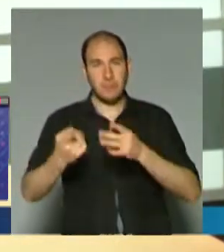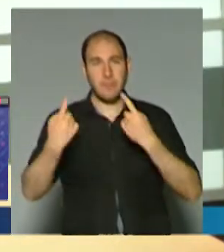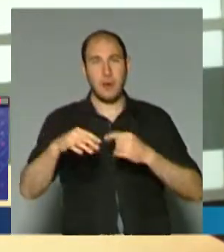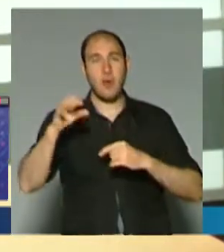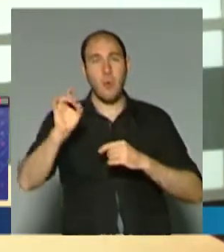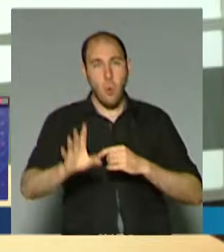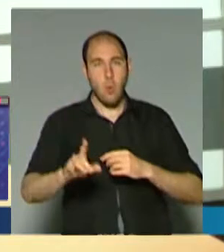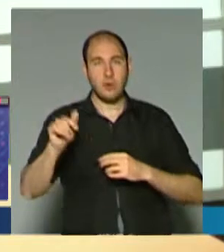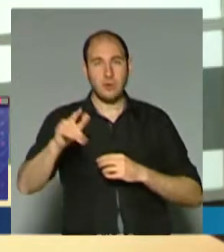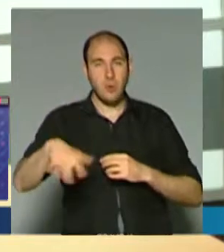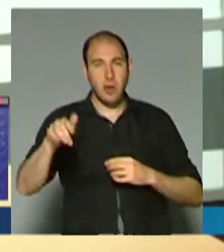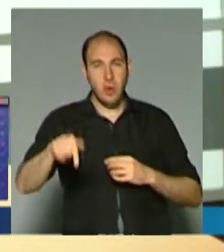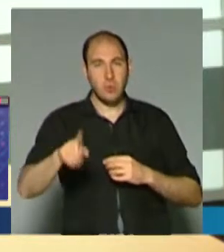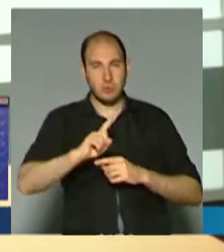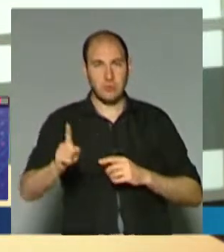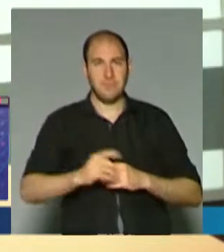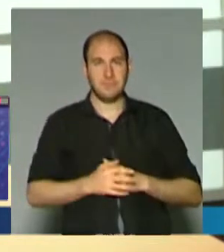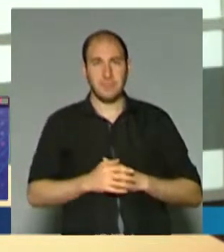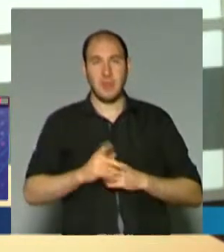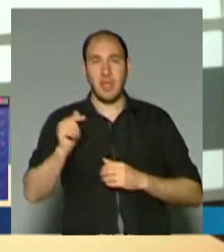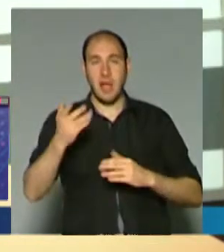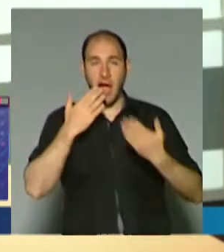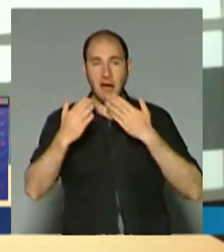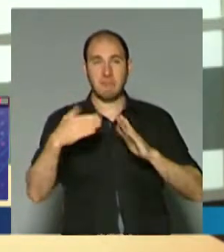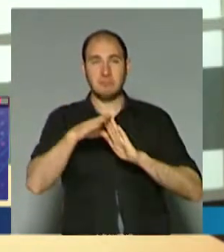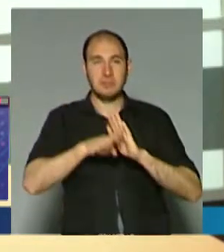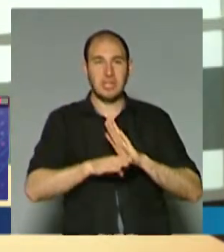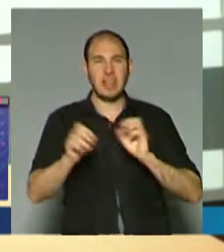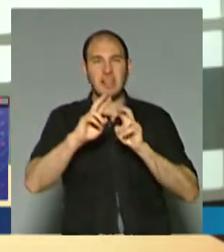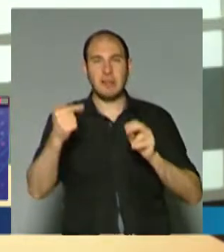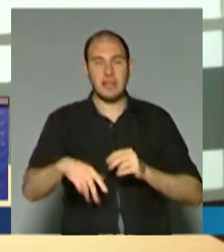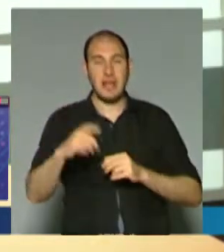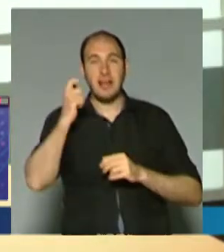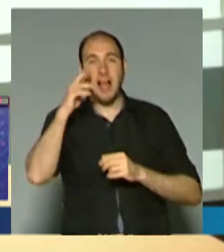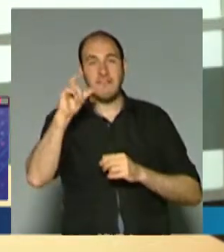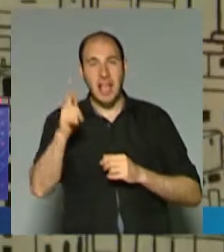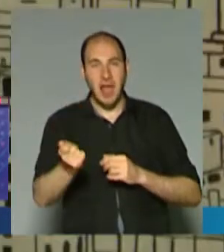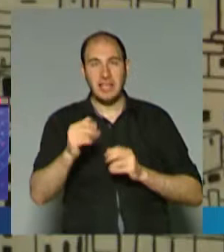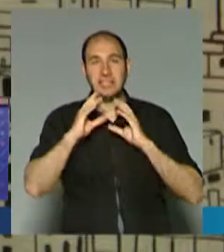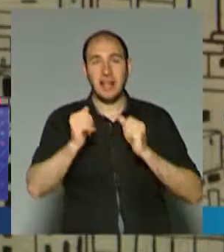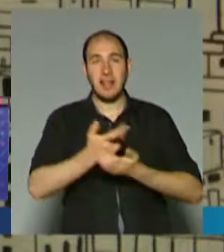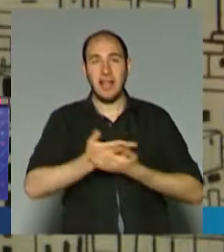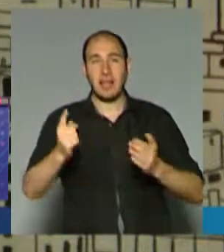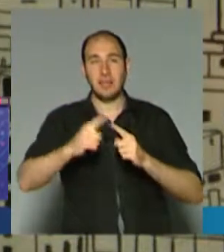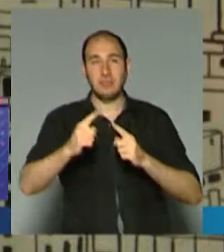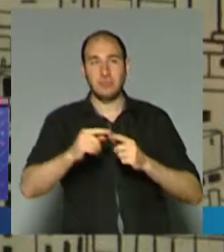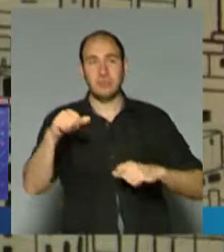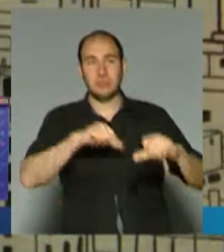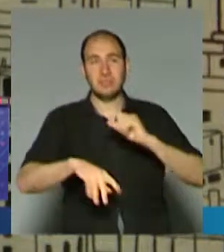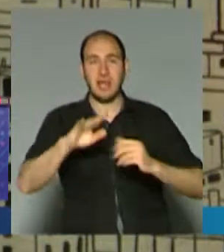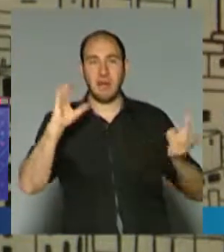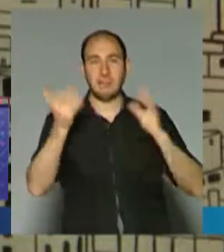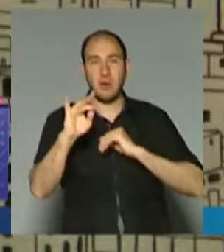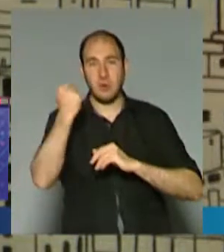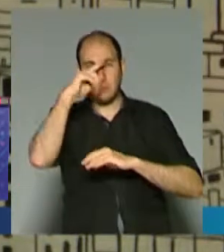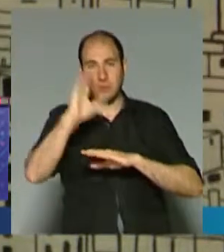es al único lugar donde lo hacen. Para hablar en detalle de qué se trata, tenemos a Gabriela Luque, secretaria general del Instituto de Ciencias Ambientales de